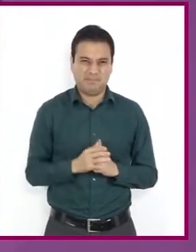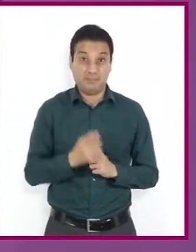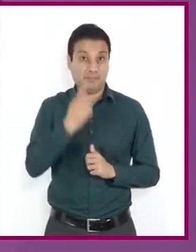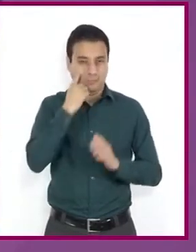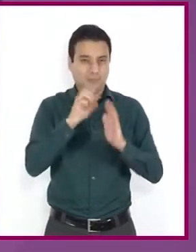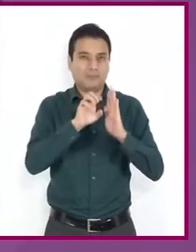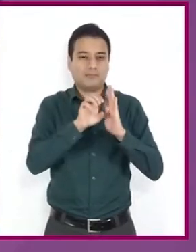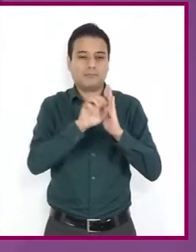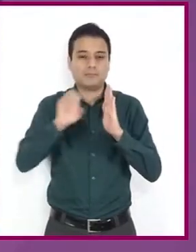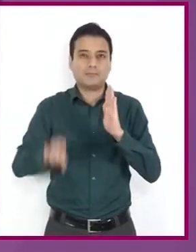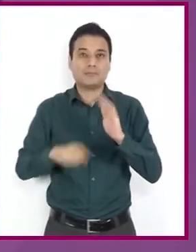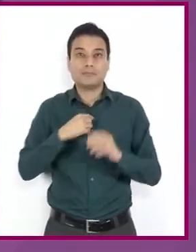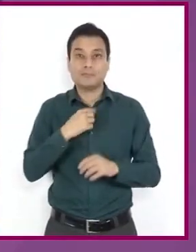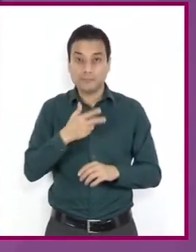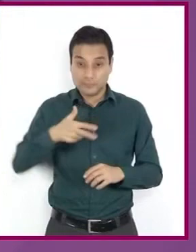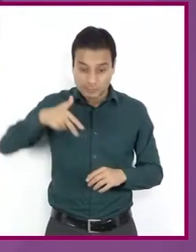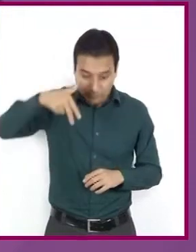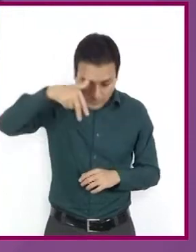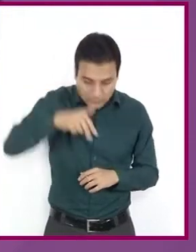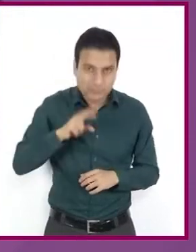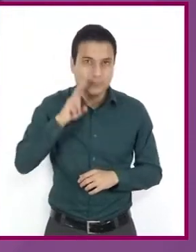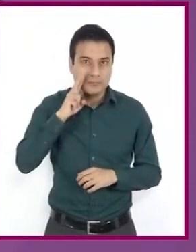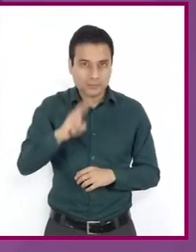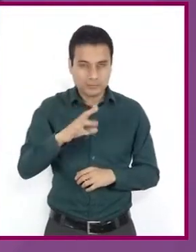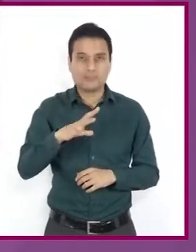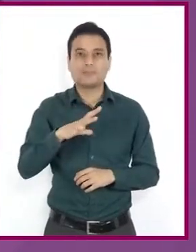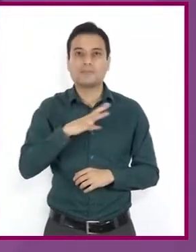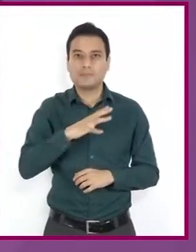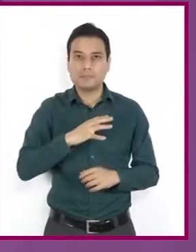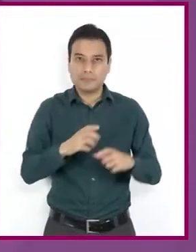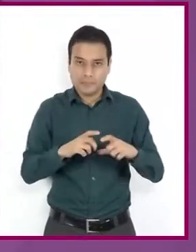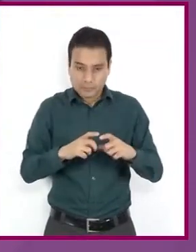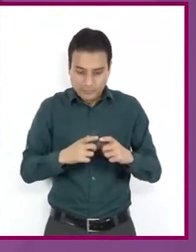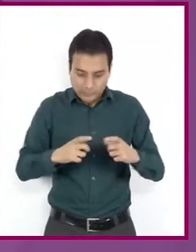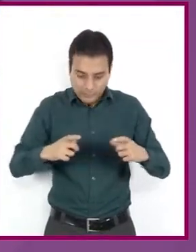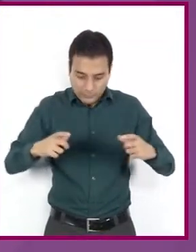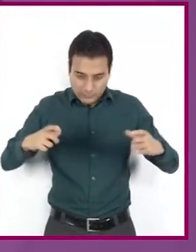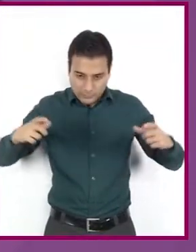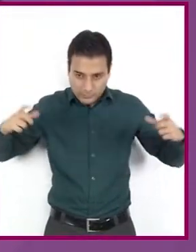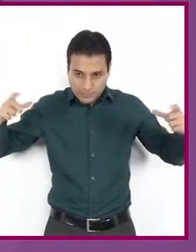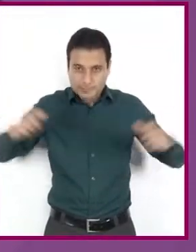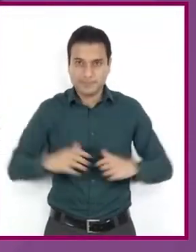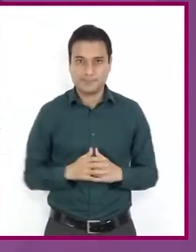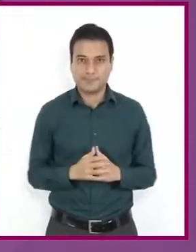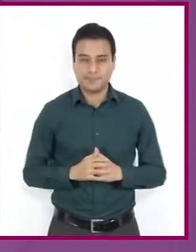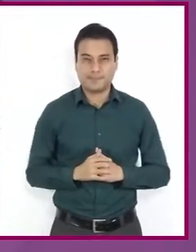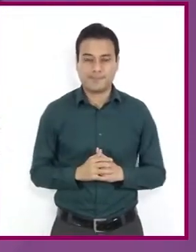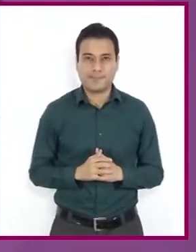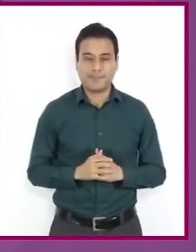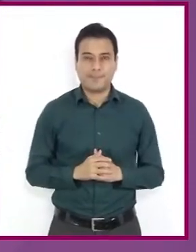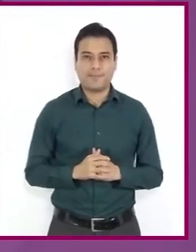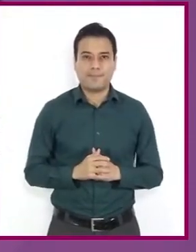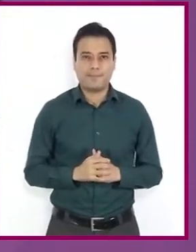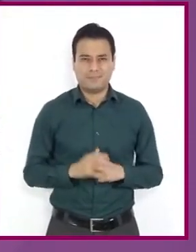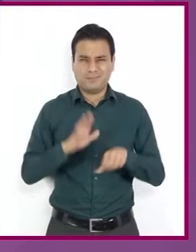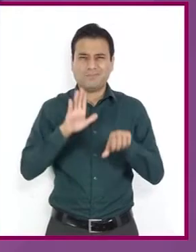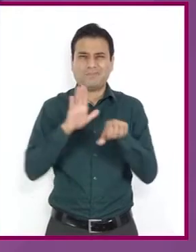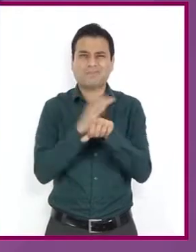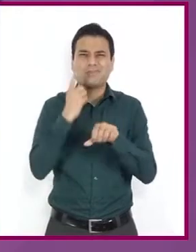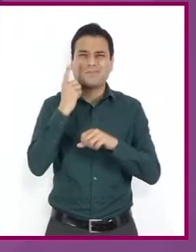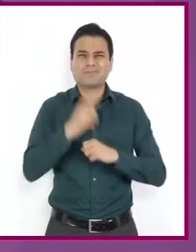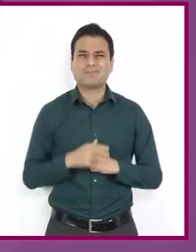arriba, podemos ver círculos concéntricos sobre la superficie del agua que tienden a aumentar de tamaño. ¿Por qué sucede